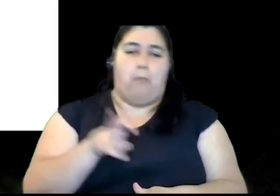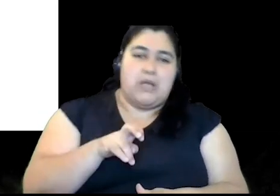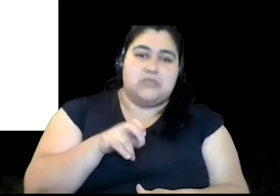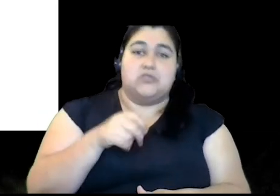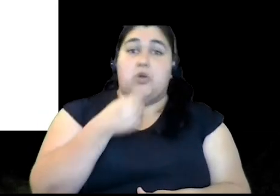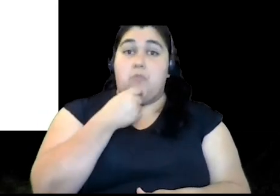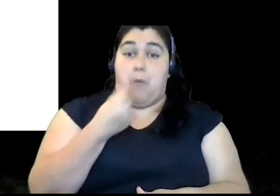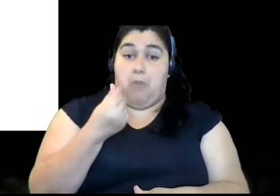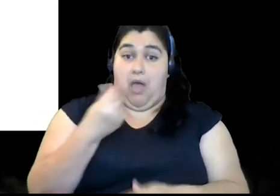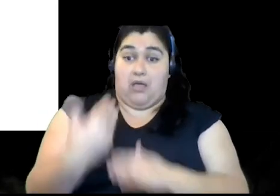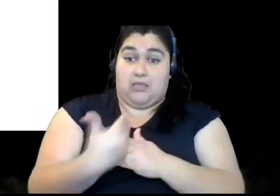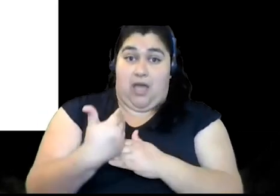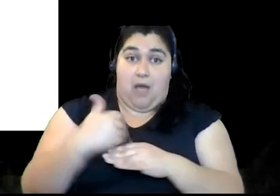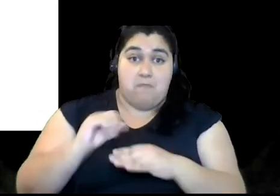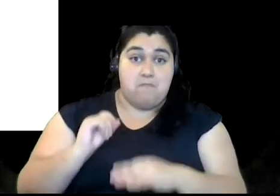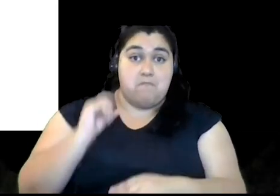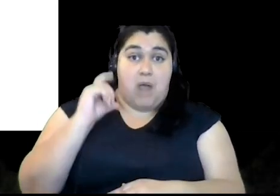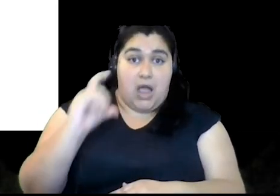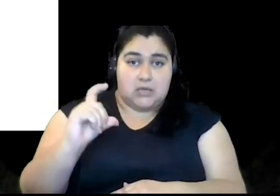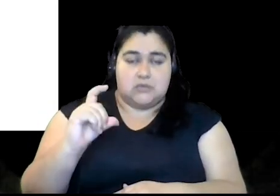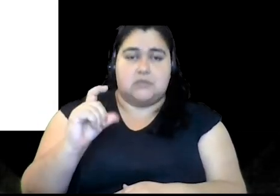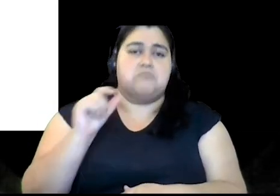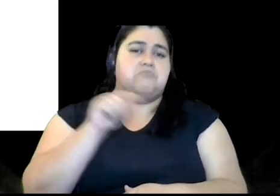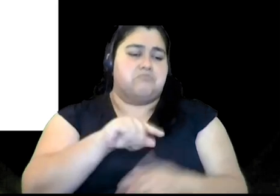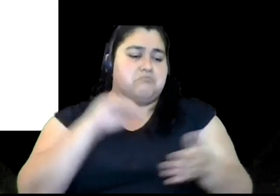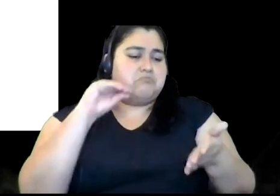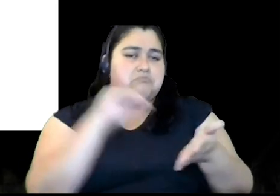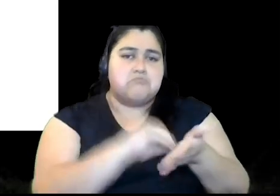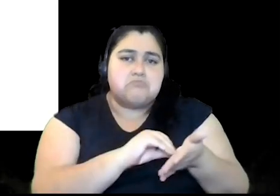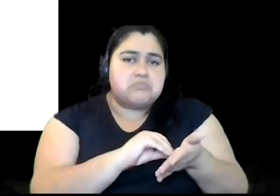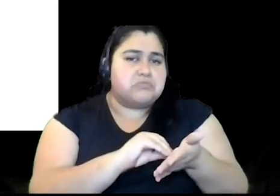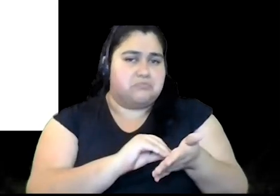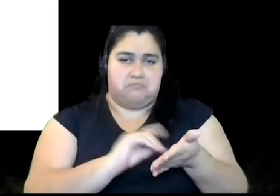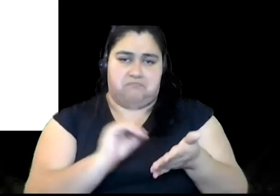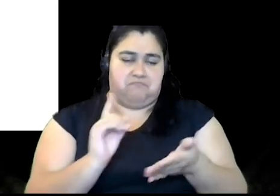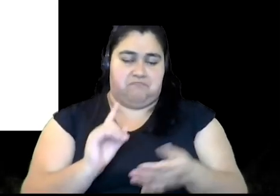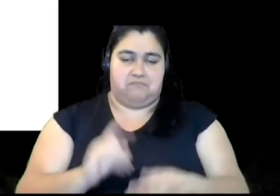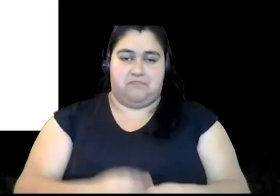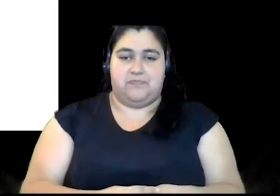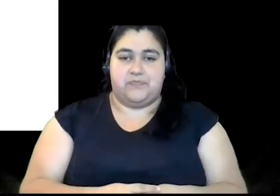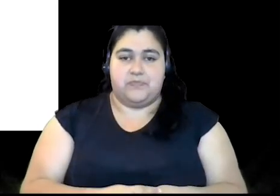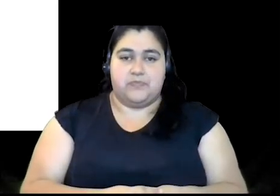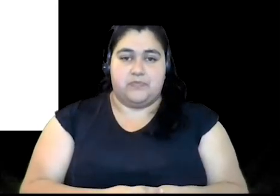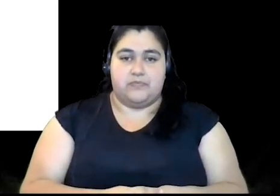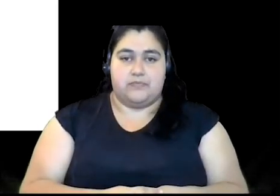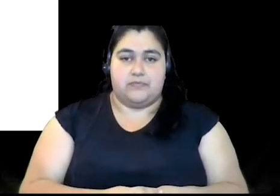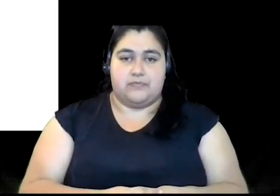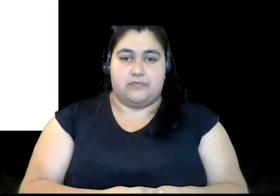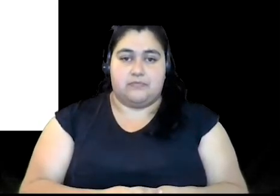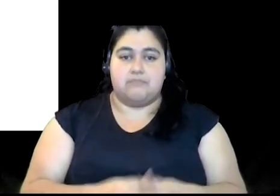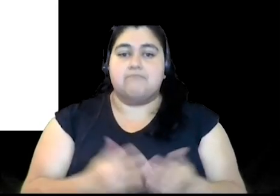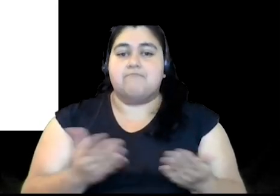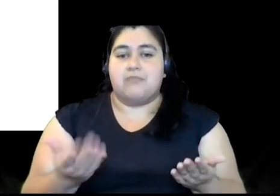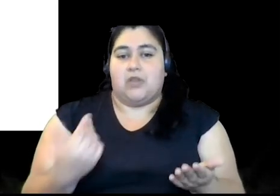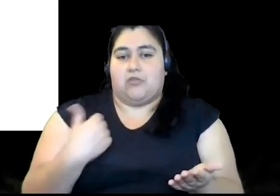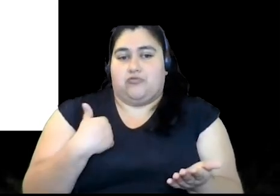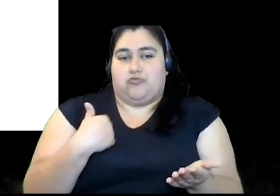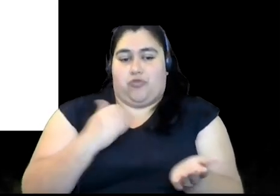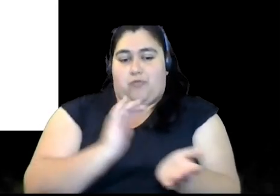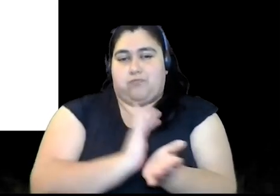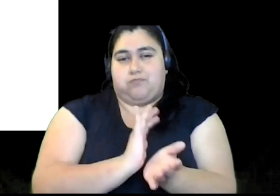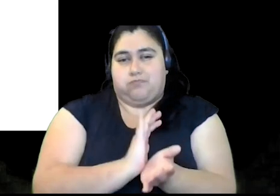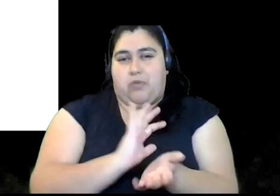ingresos, no se va a determinar monto consumido. Es decir, me